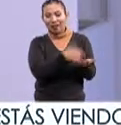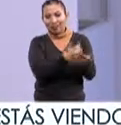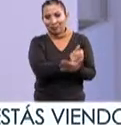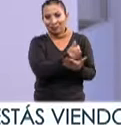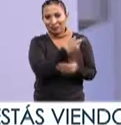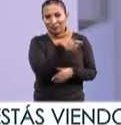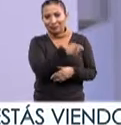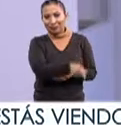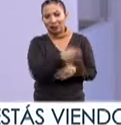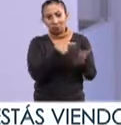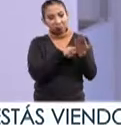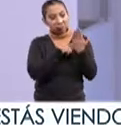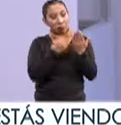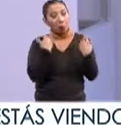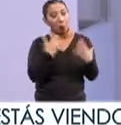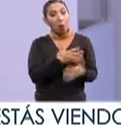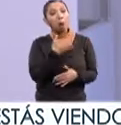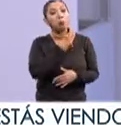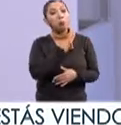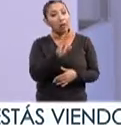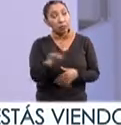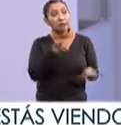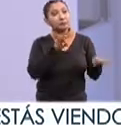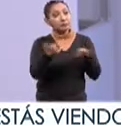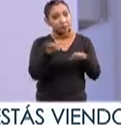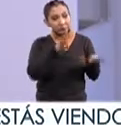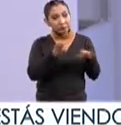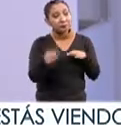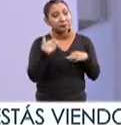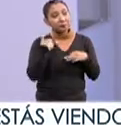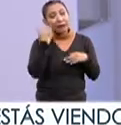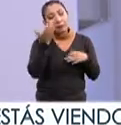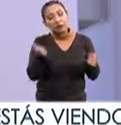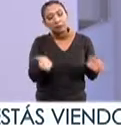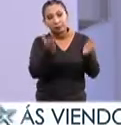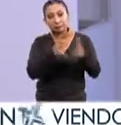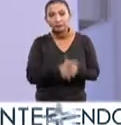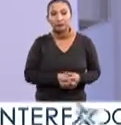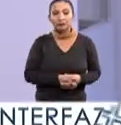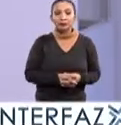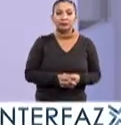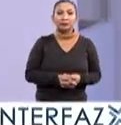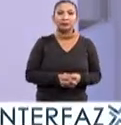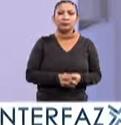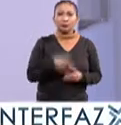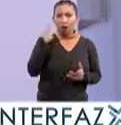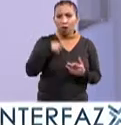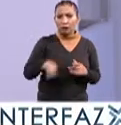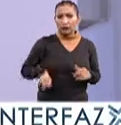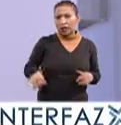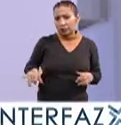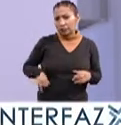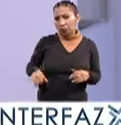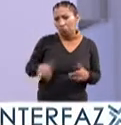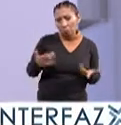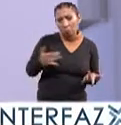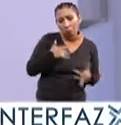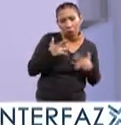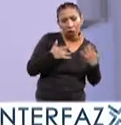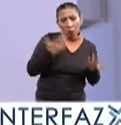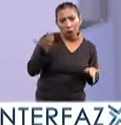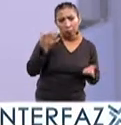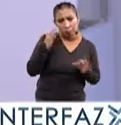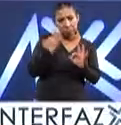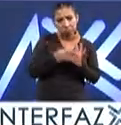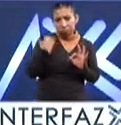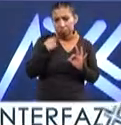nos mostró mucho esa forma de trabajo que pretendemos que se impulse. Supongo que es muy interesante y me parece un